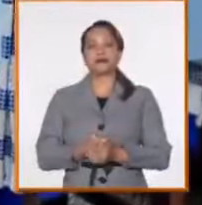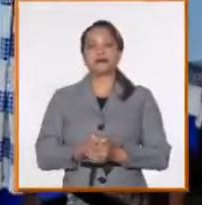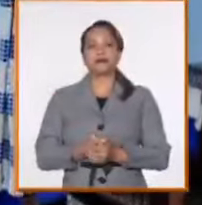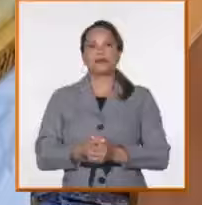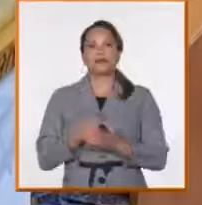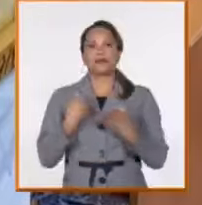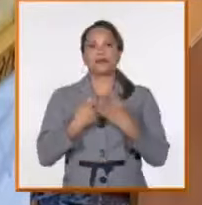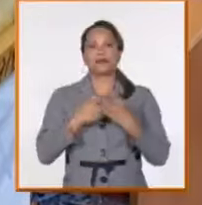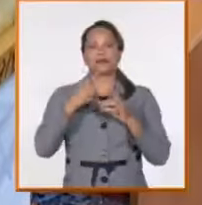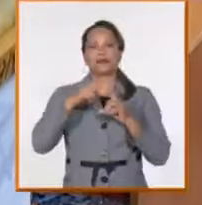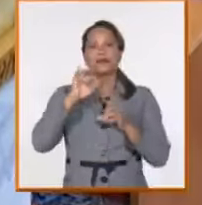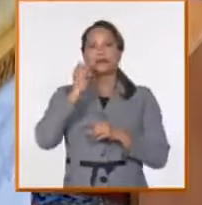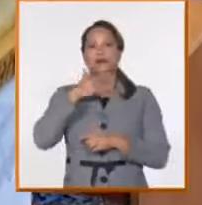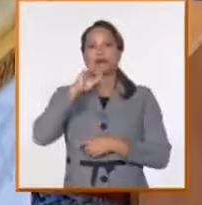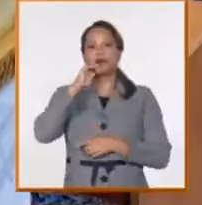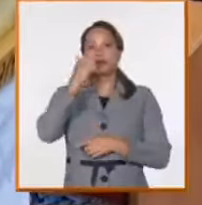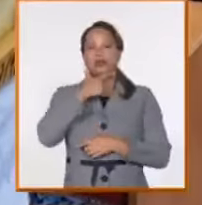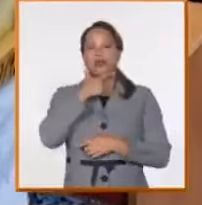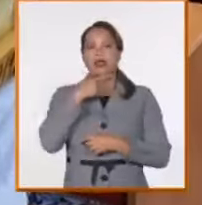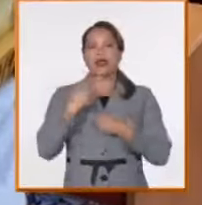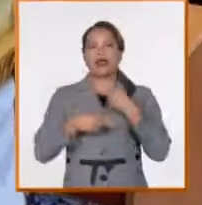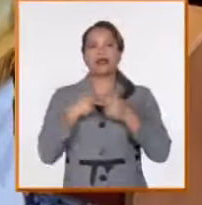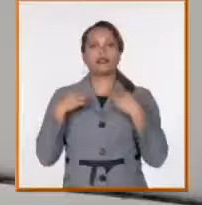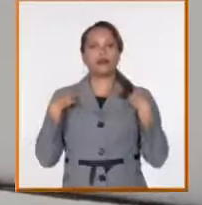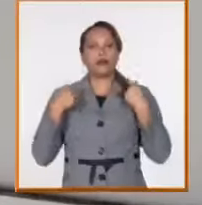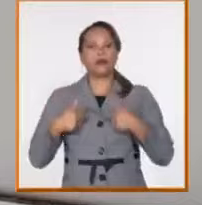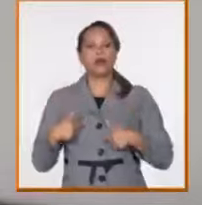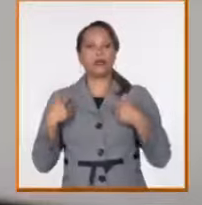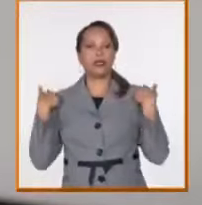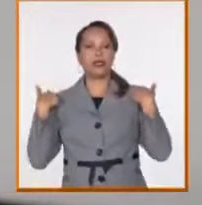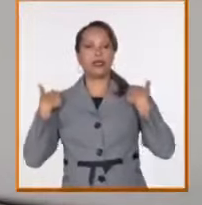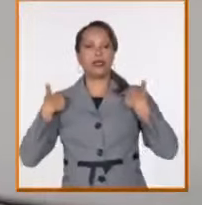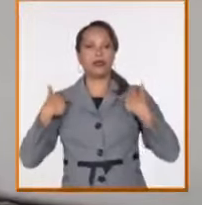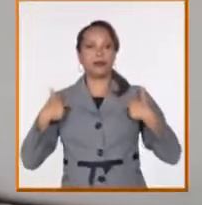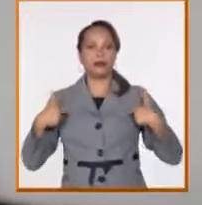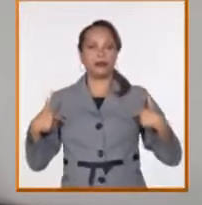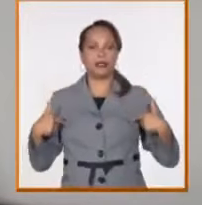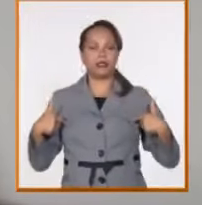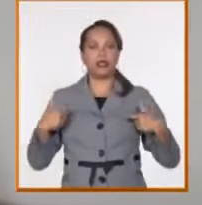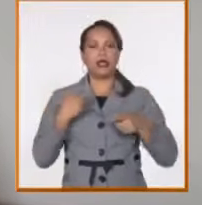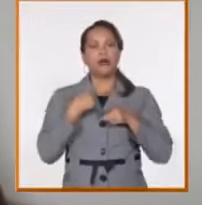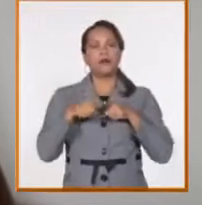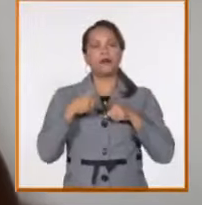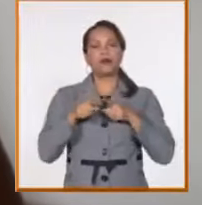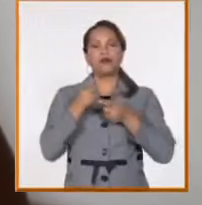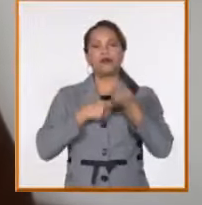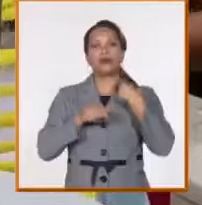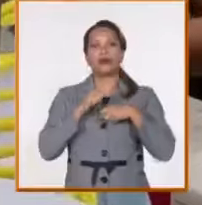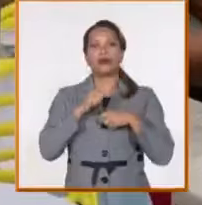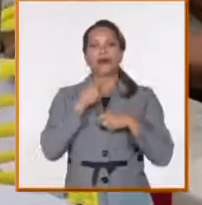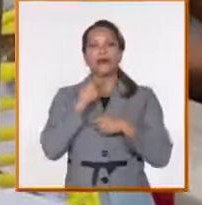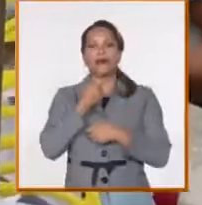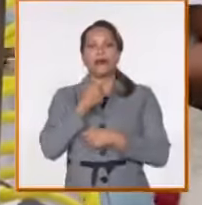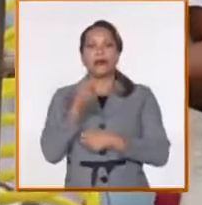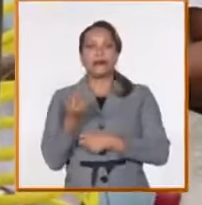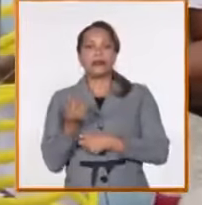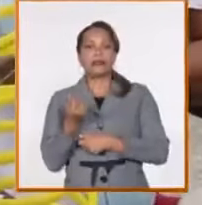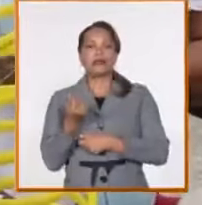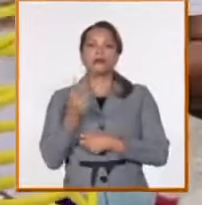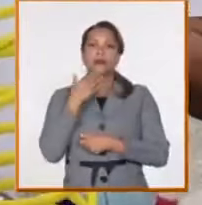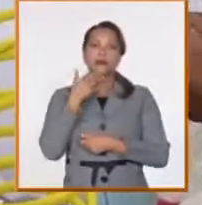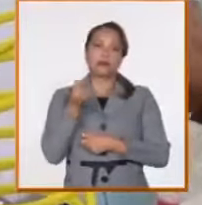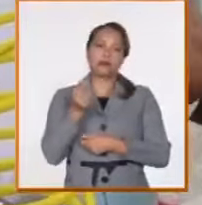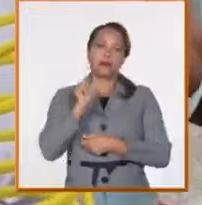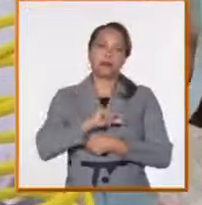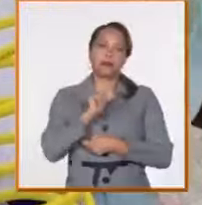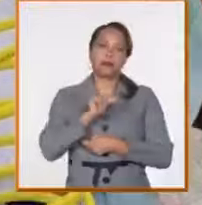especializa en la confección de pullovers y camisetas productos que llegan al mercado nacional a precios asequibles muestra de que